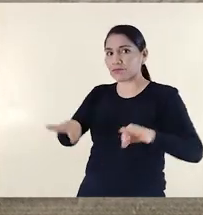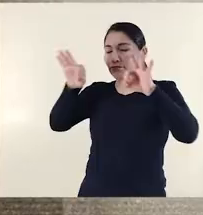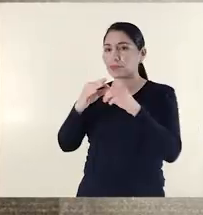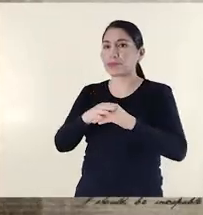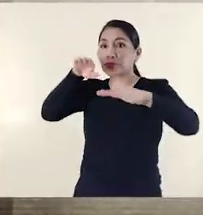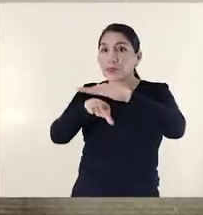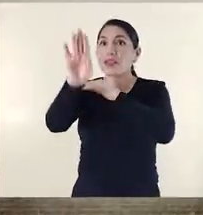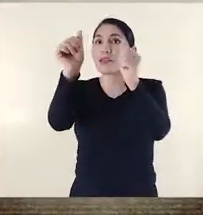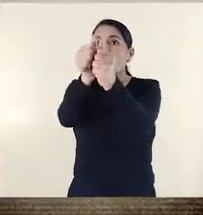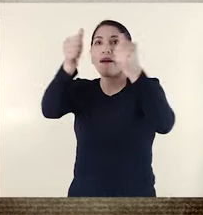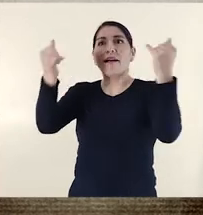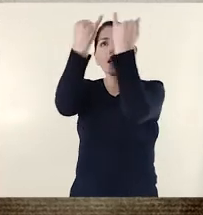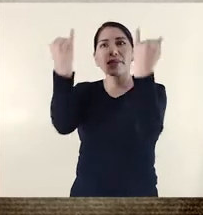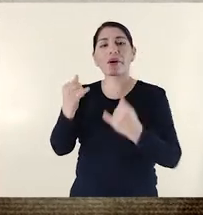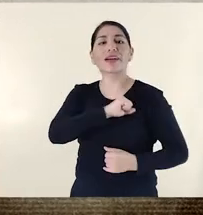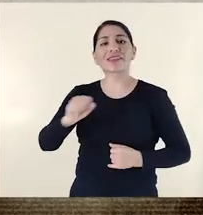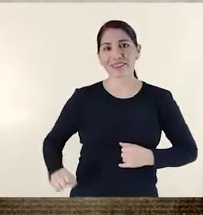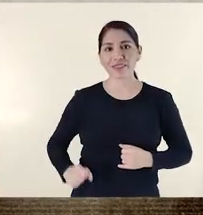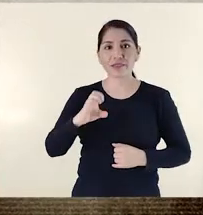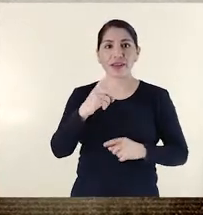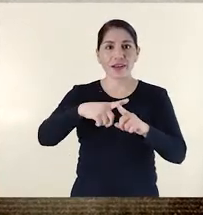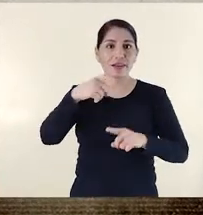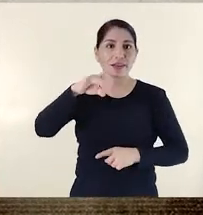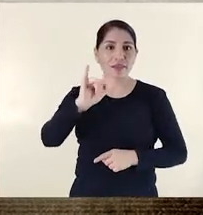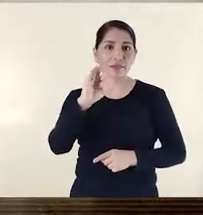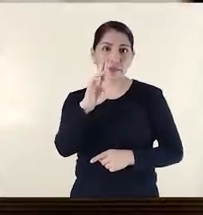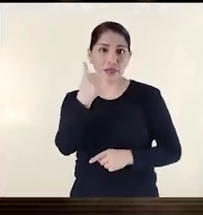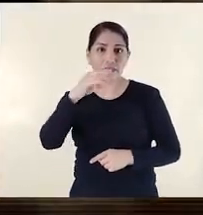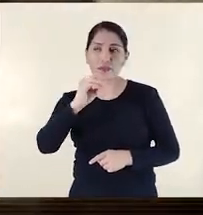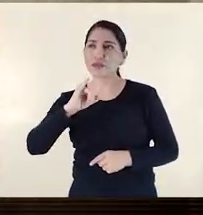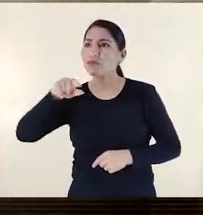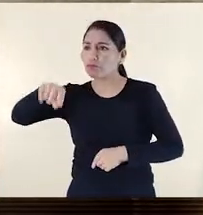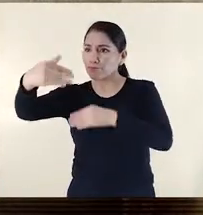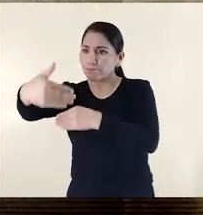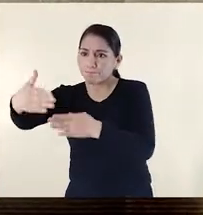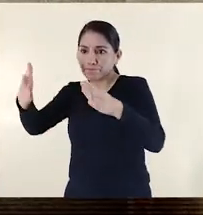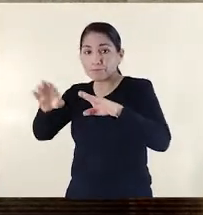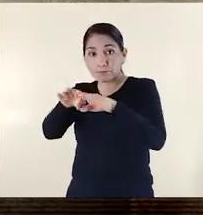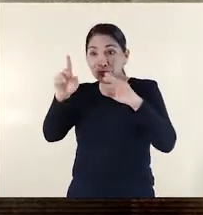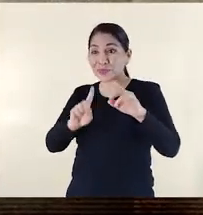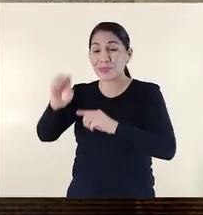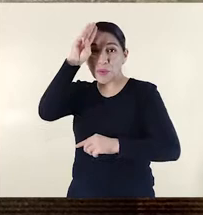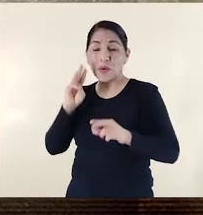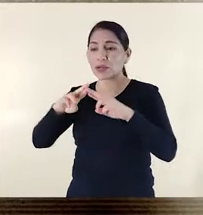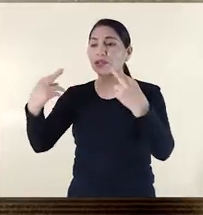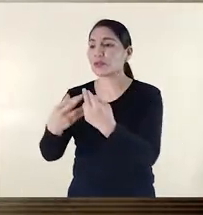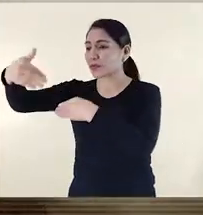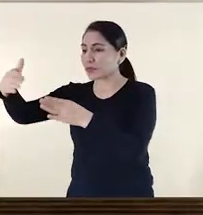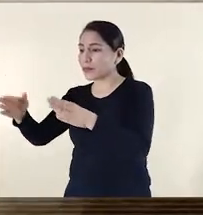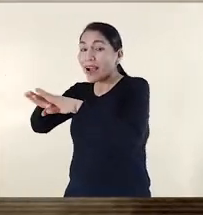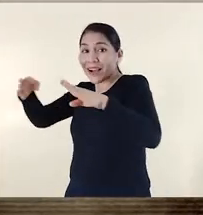más importantes alarifes de la época. Dentro existe un peculiar retablo del Señor de la Expiración. El monasterio tiene una